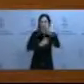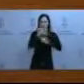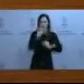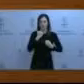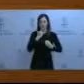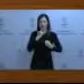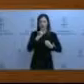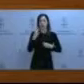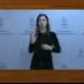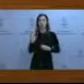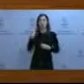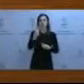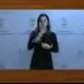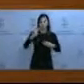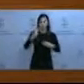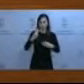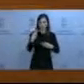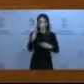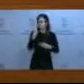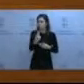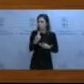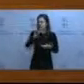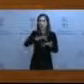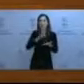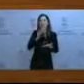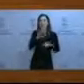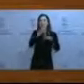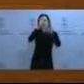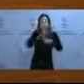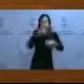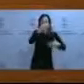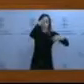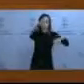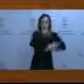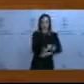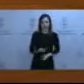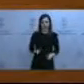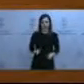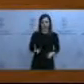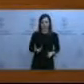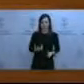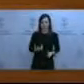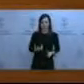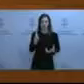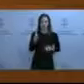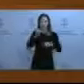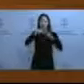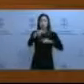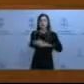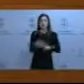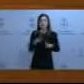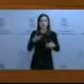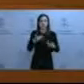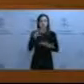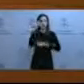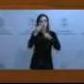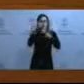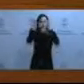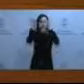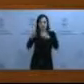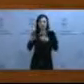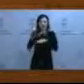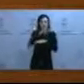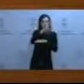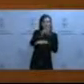años después de que ustedes tienen esos informes, ¿no? Yo creo que no pueden ustedes engañar tanto desde